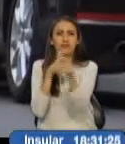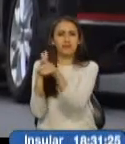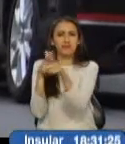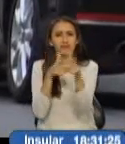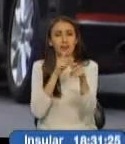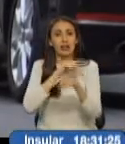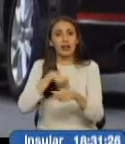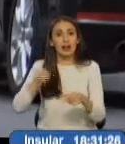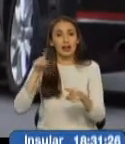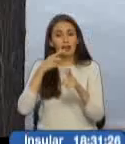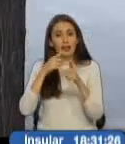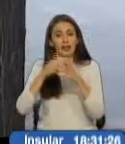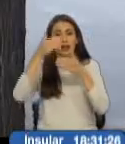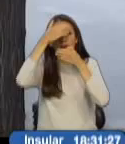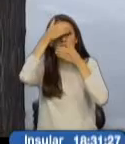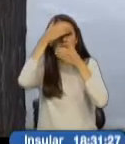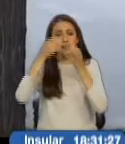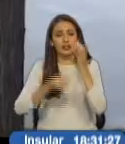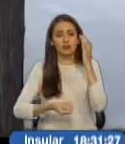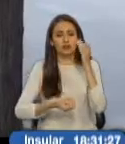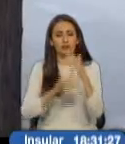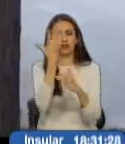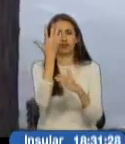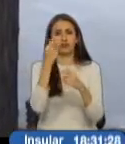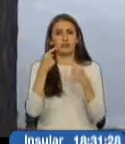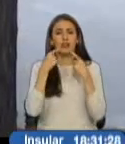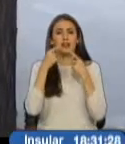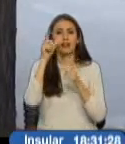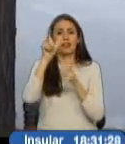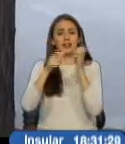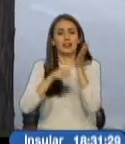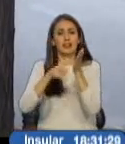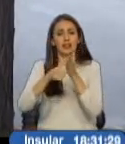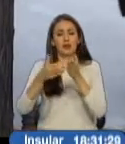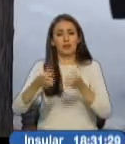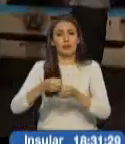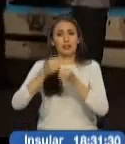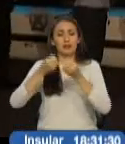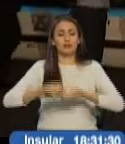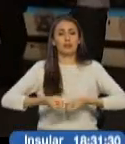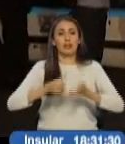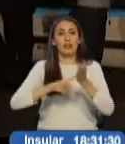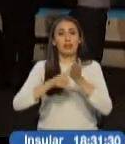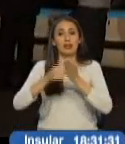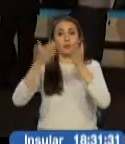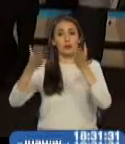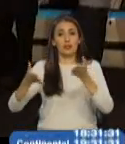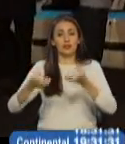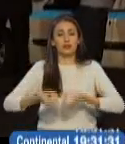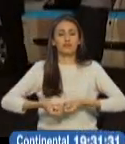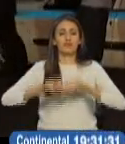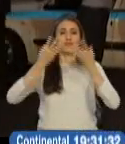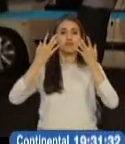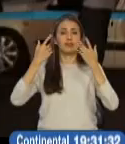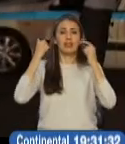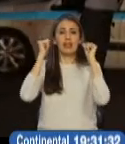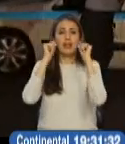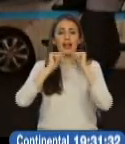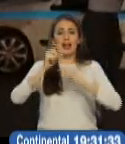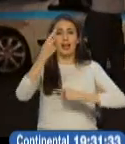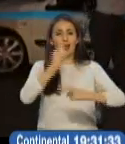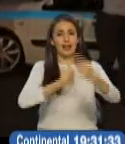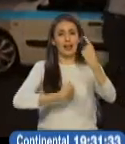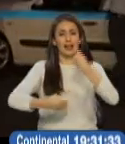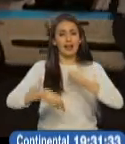las autoridades, un artefacto explosivo habría sido puesto en su auto y detonó. Papademos sufrió heridas en el tórax y las